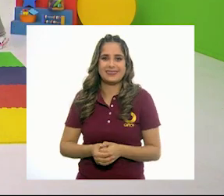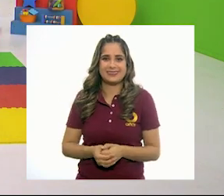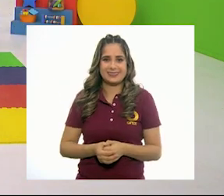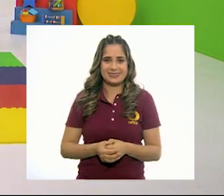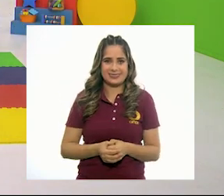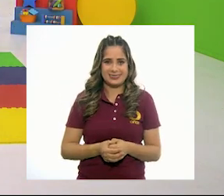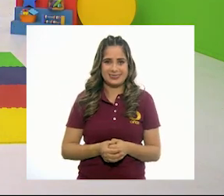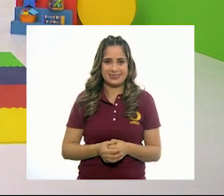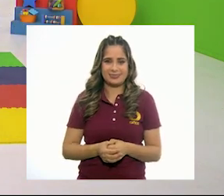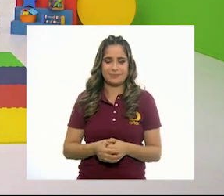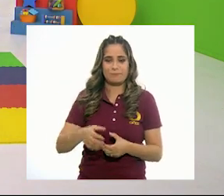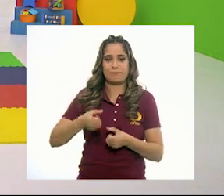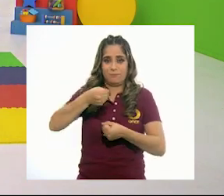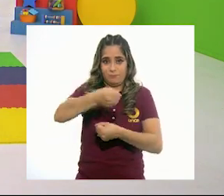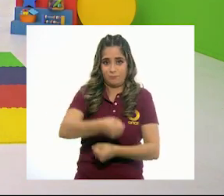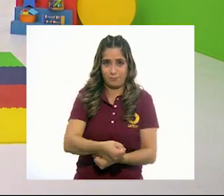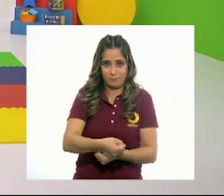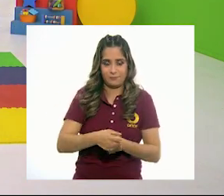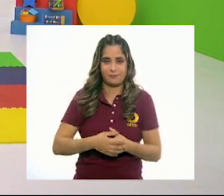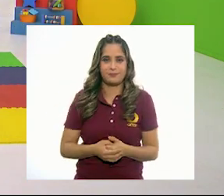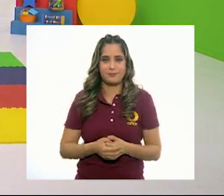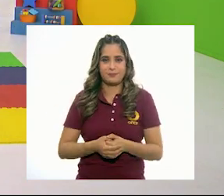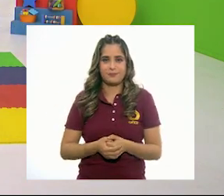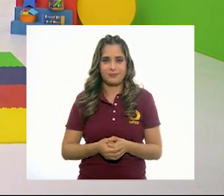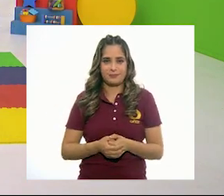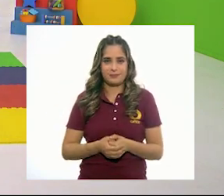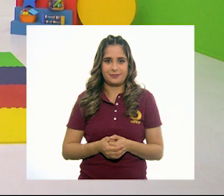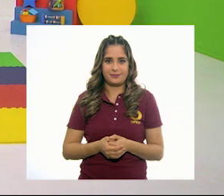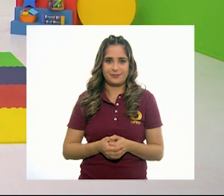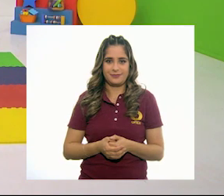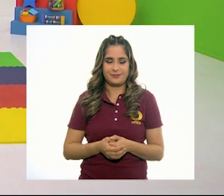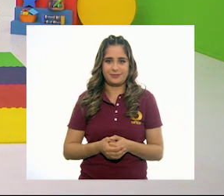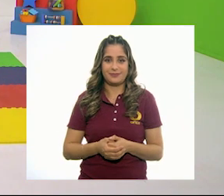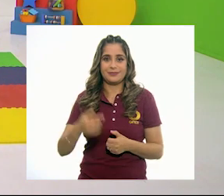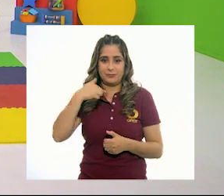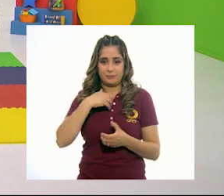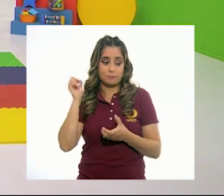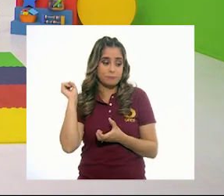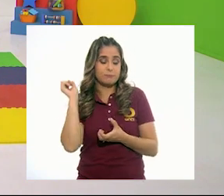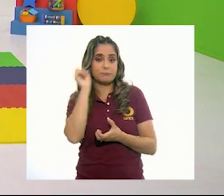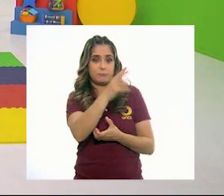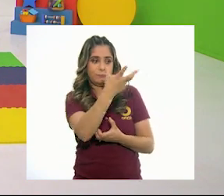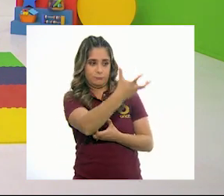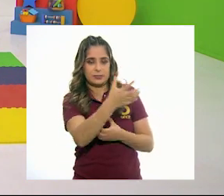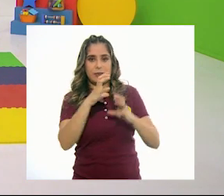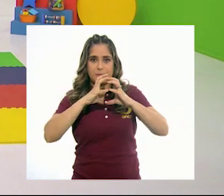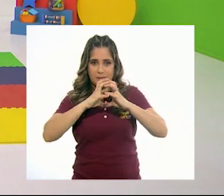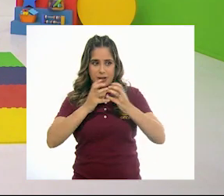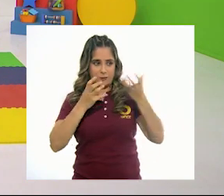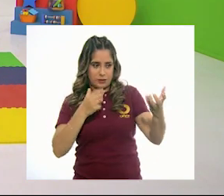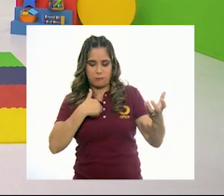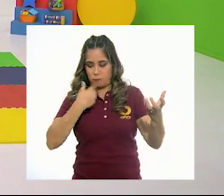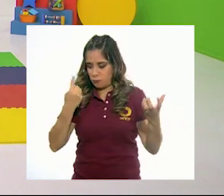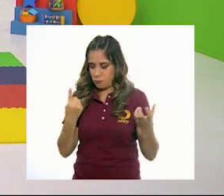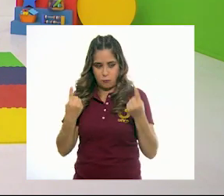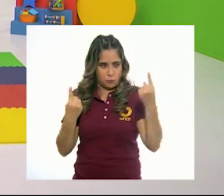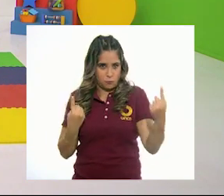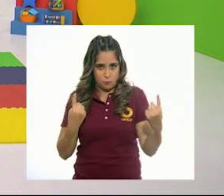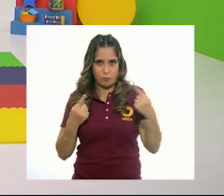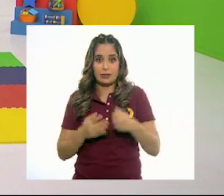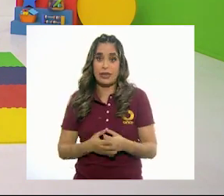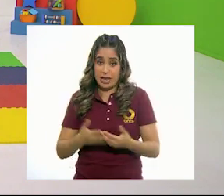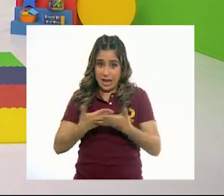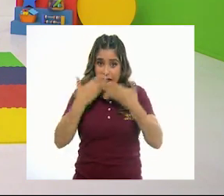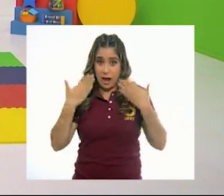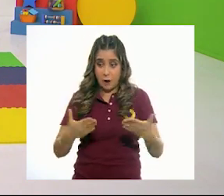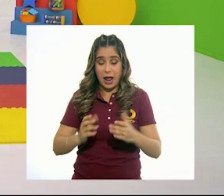Nos vamos a subir en los dragones y te voy a dar una pelota. ¡Estamos listos! ¡Vamos a defender